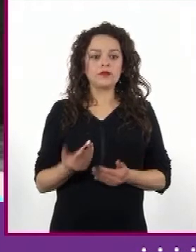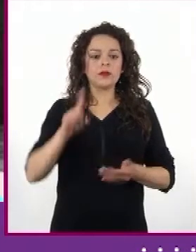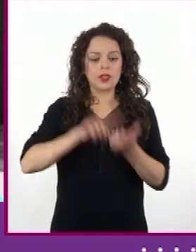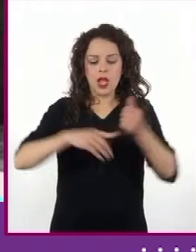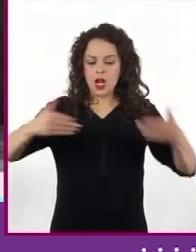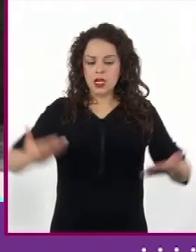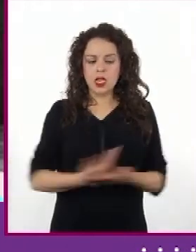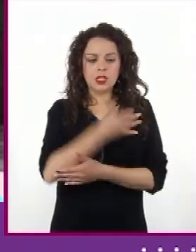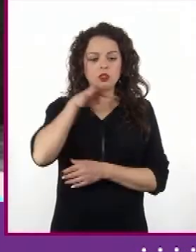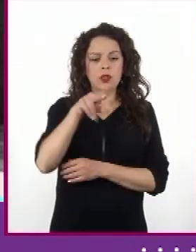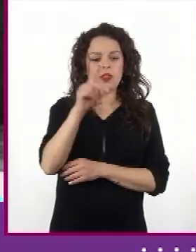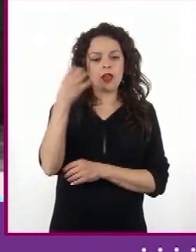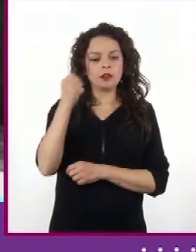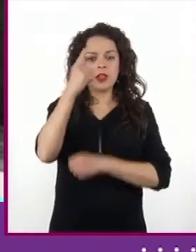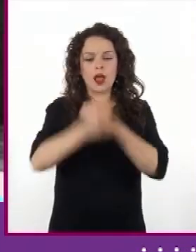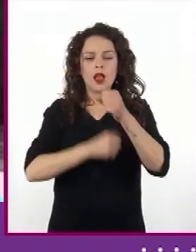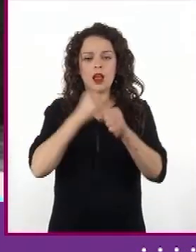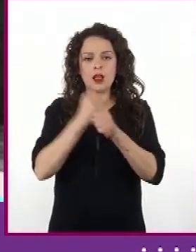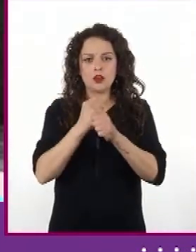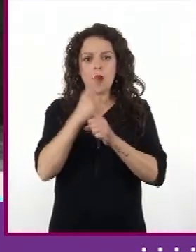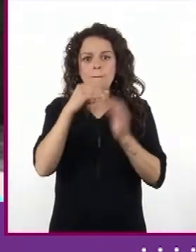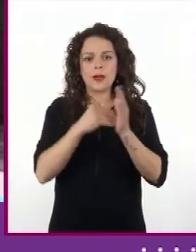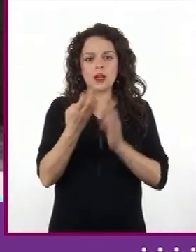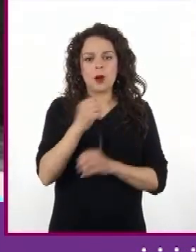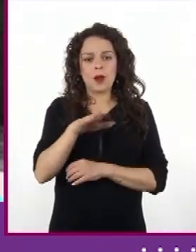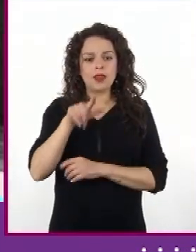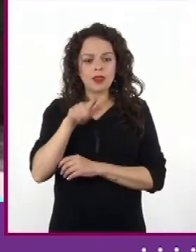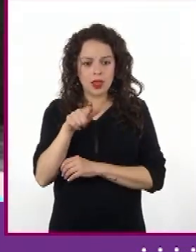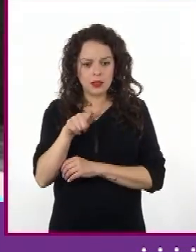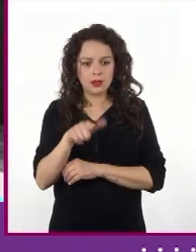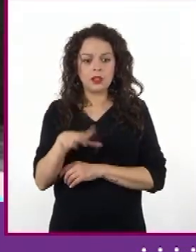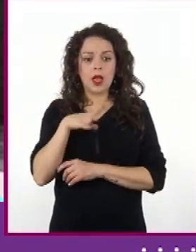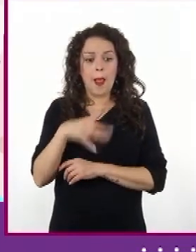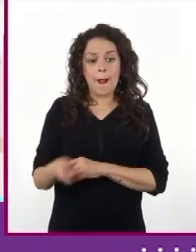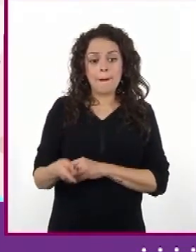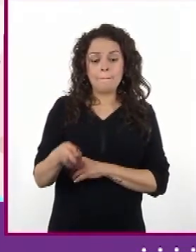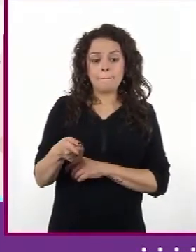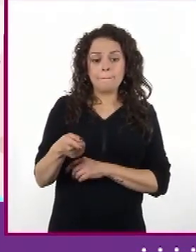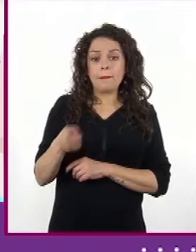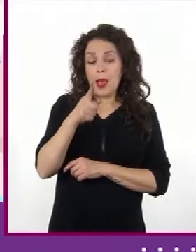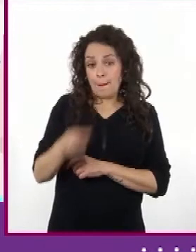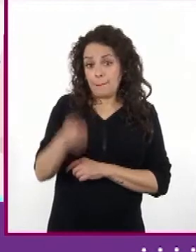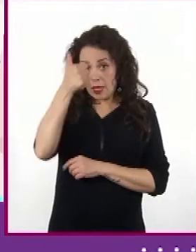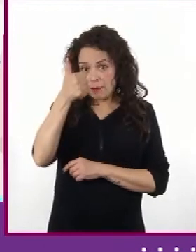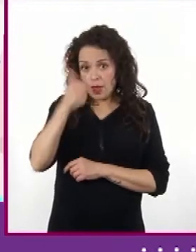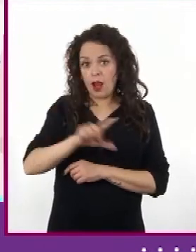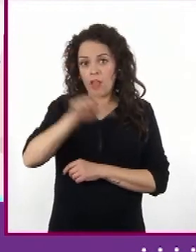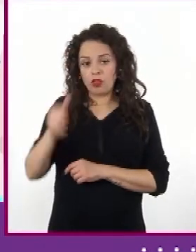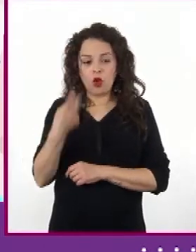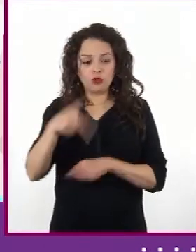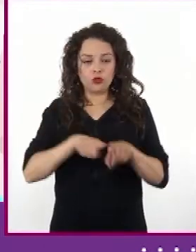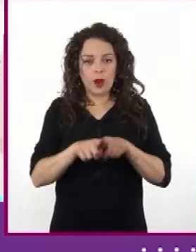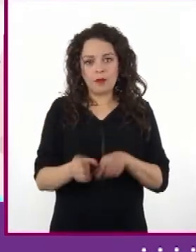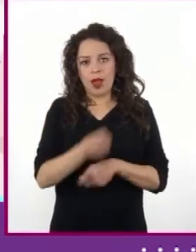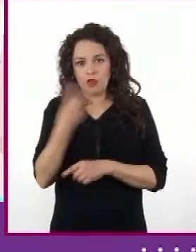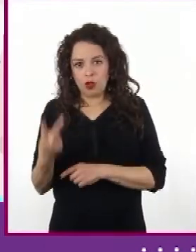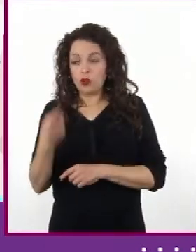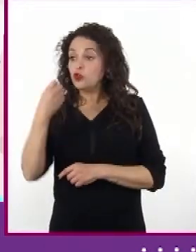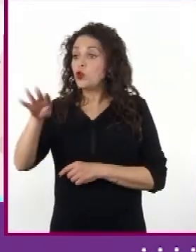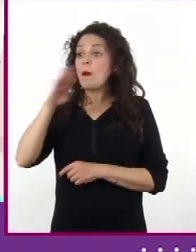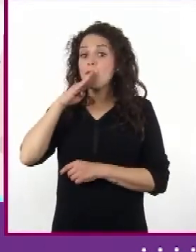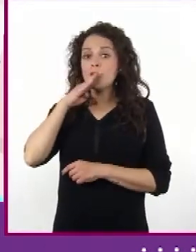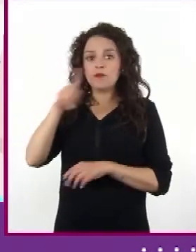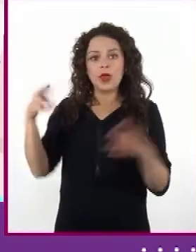de 5 hijos que tuvieron Lamberto Hernández y Amalia Navarro. Su madre, profesora de profesión, fue